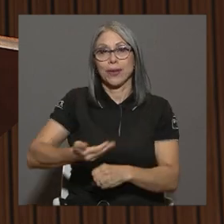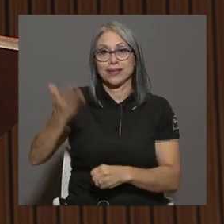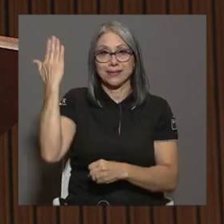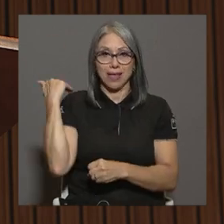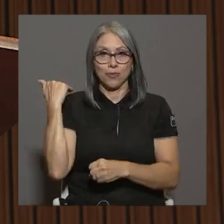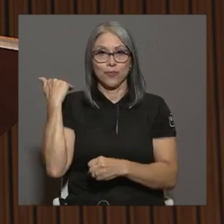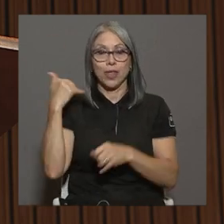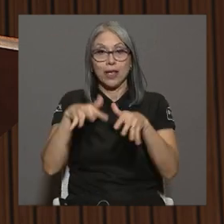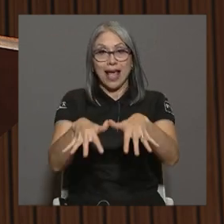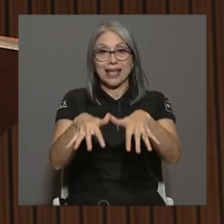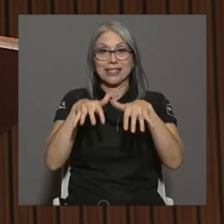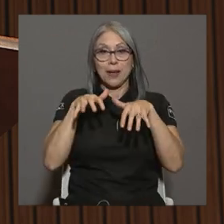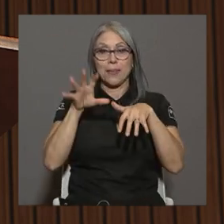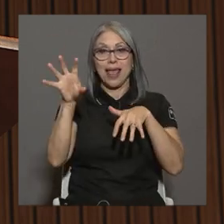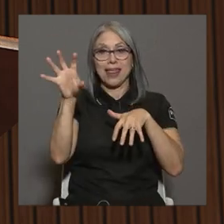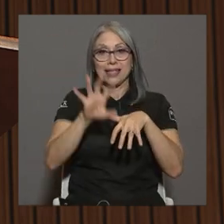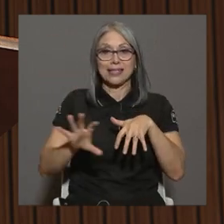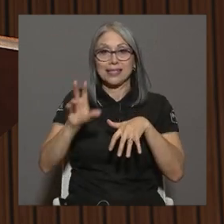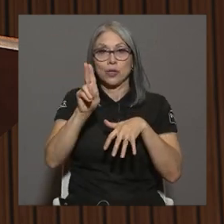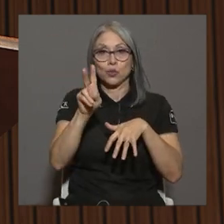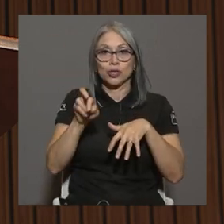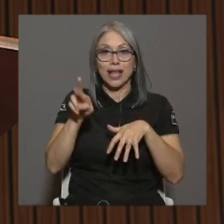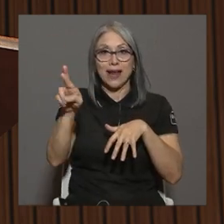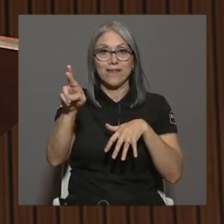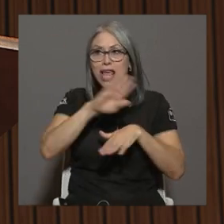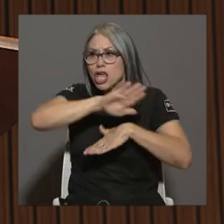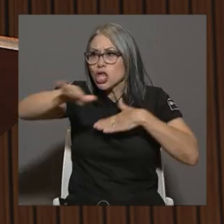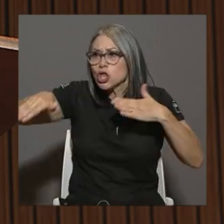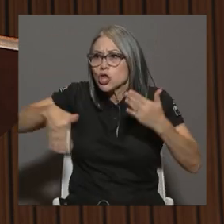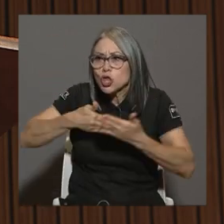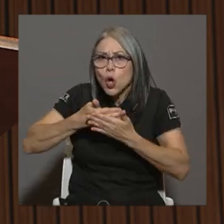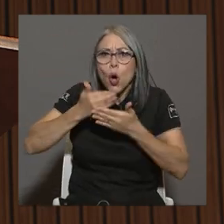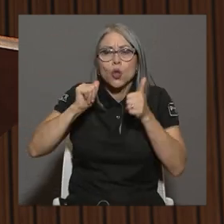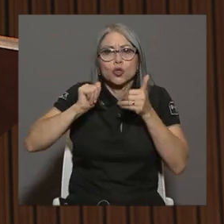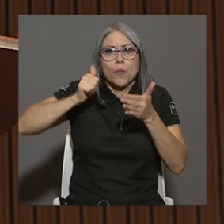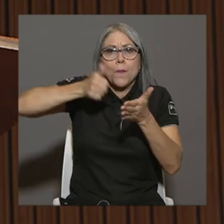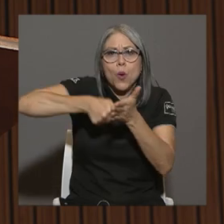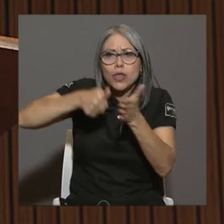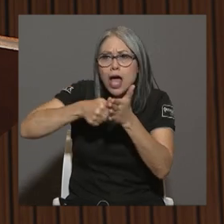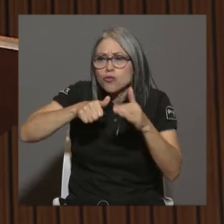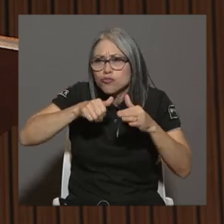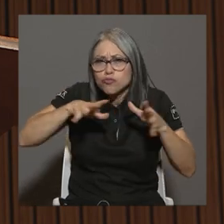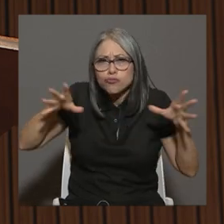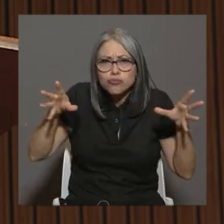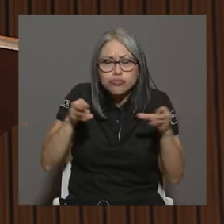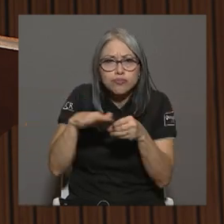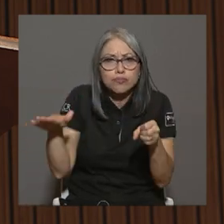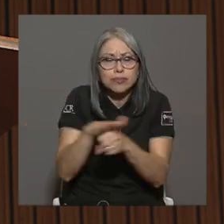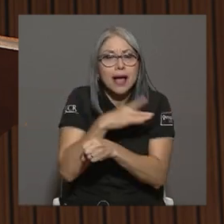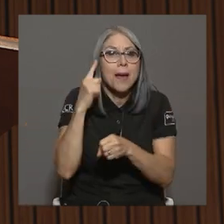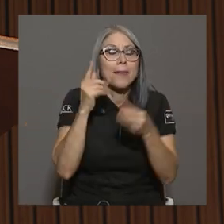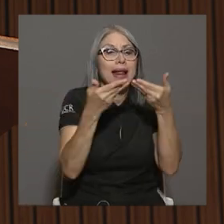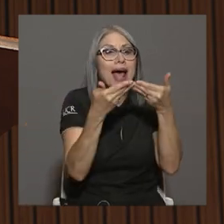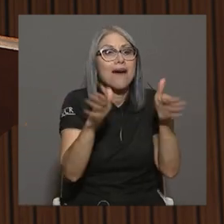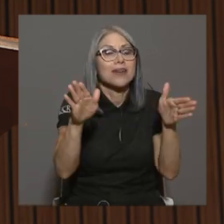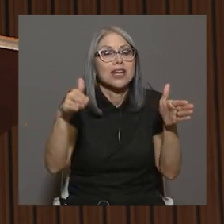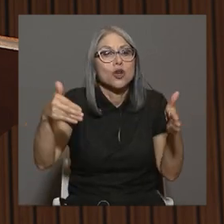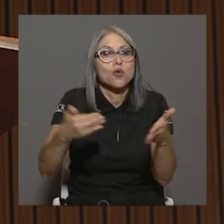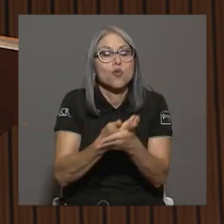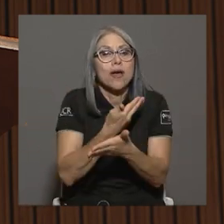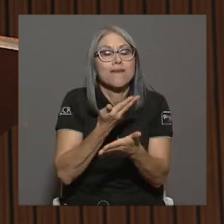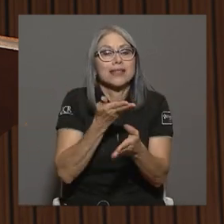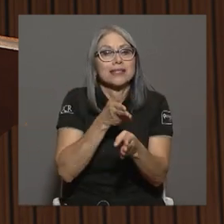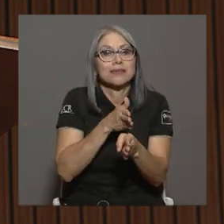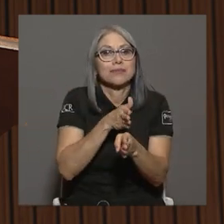Caribe aprobó por unanimidad un acuerdo firme para reabrir nuevos ingresos a la carrera de licenciatura en